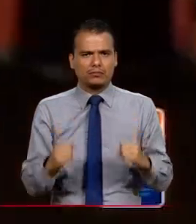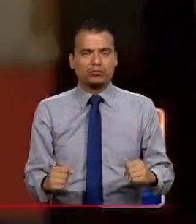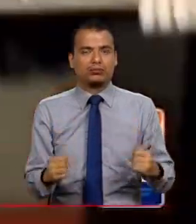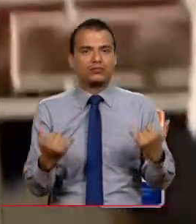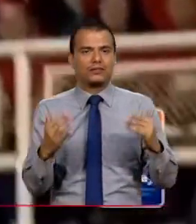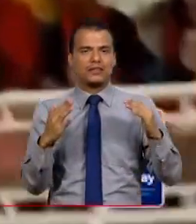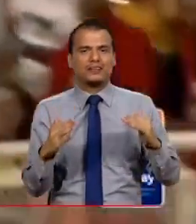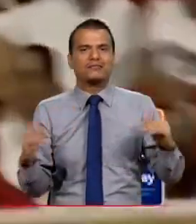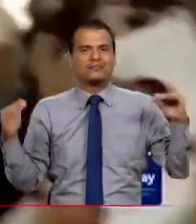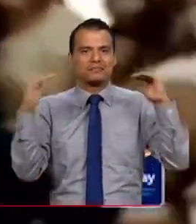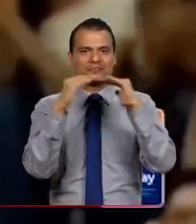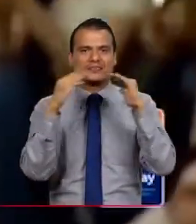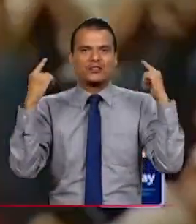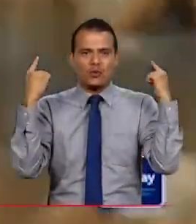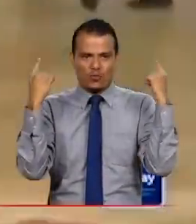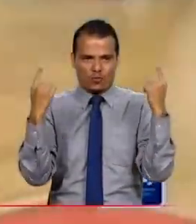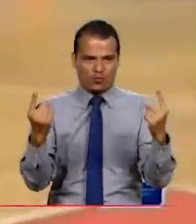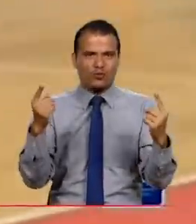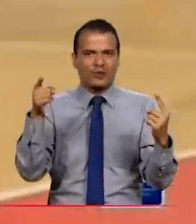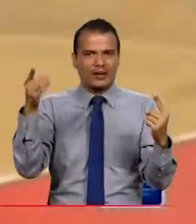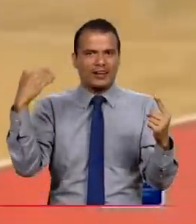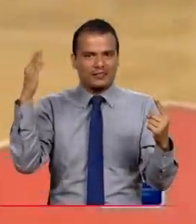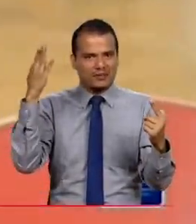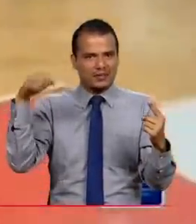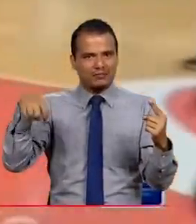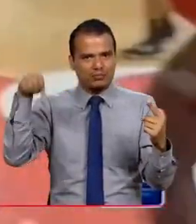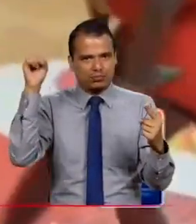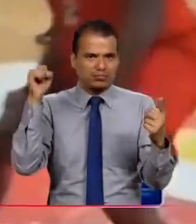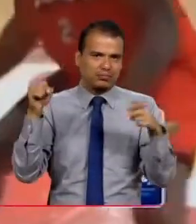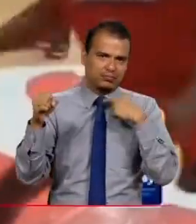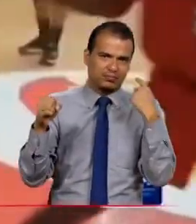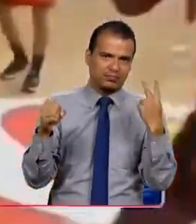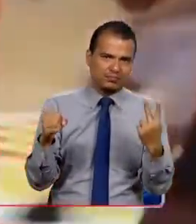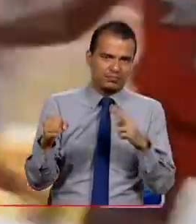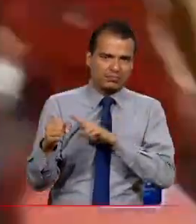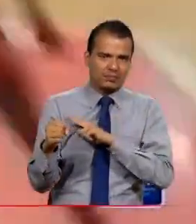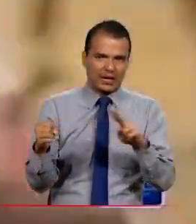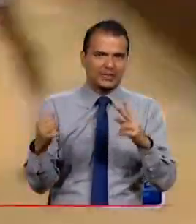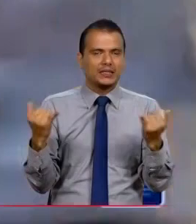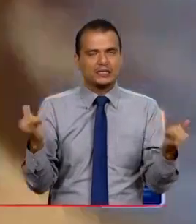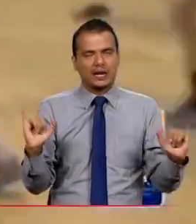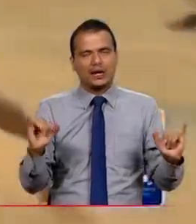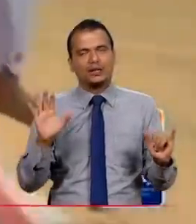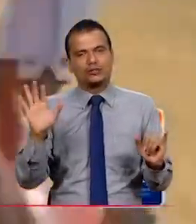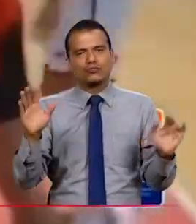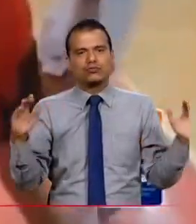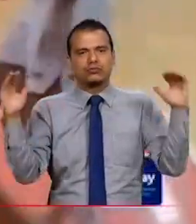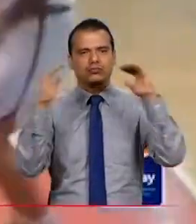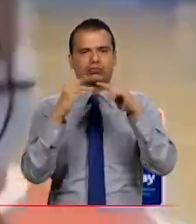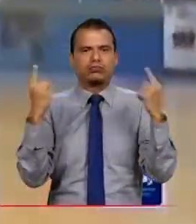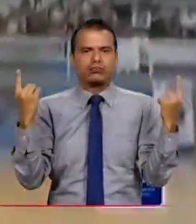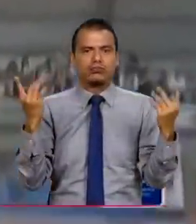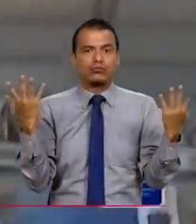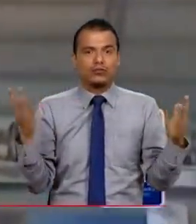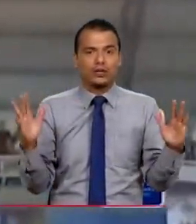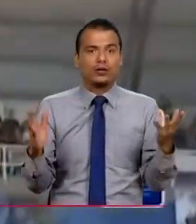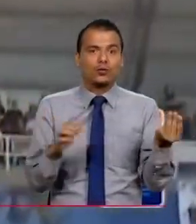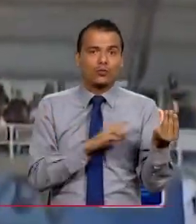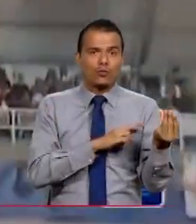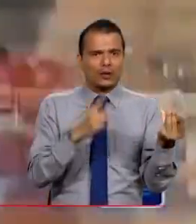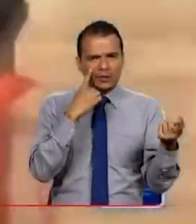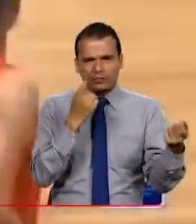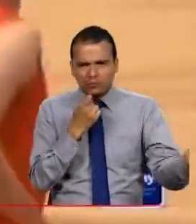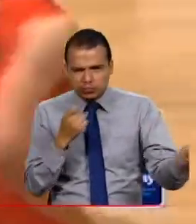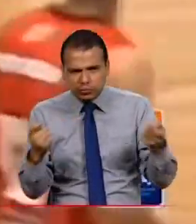igualada a uno el el elenco de toros del Valle tuvo un gran control sobre todo en la segunda mitad donde los 26 puntos del